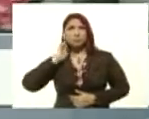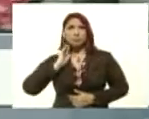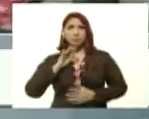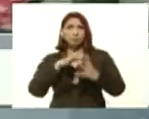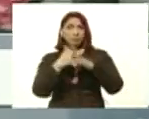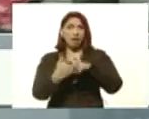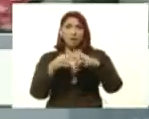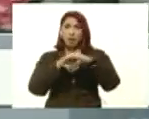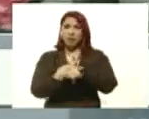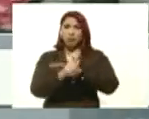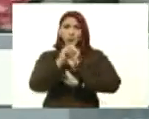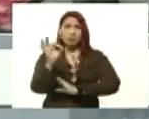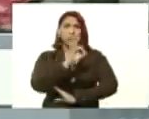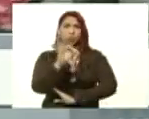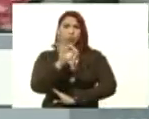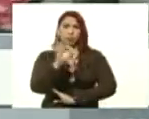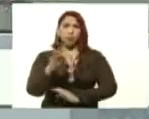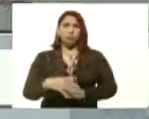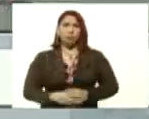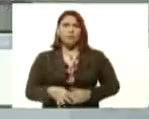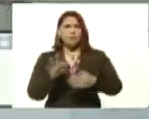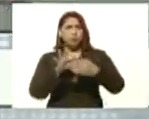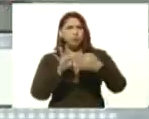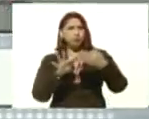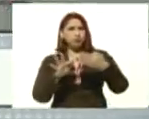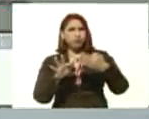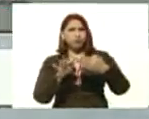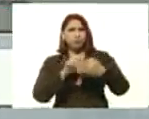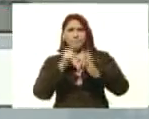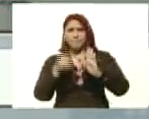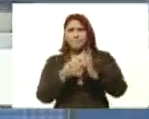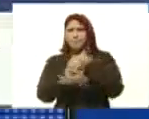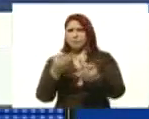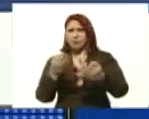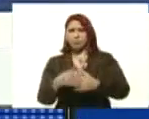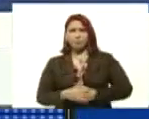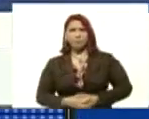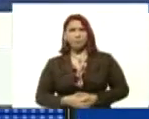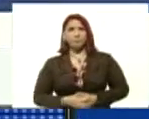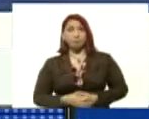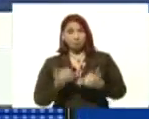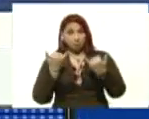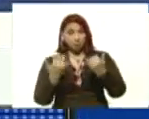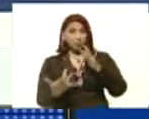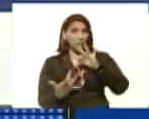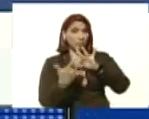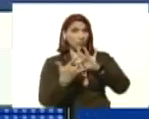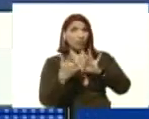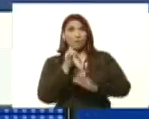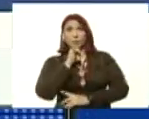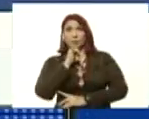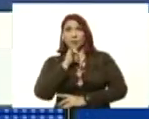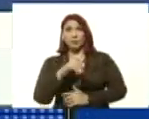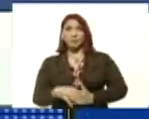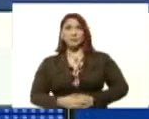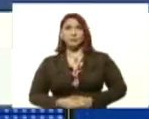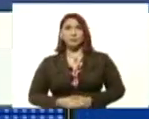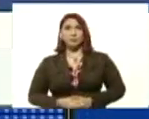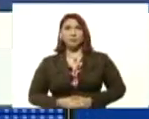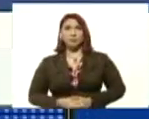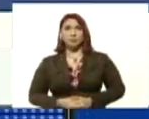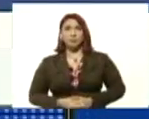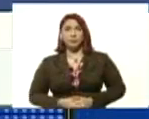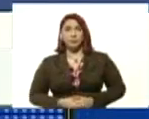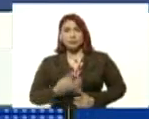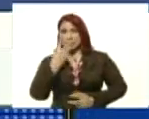barrio adentro 100% funcione al pelo. Y vámonos a un pase, porque precisamente en uno